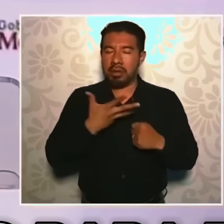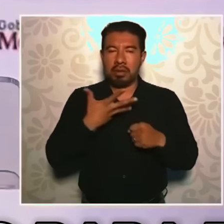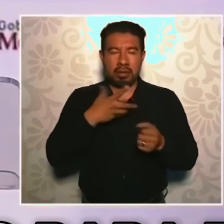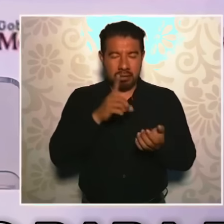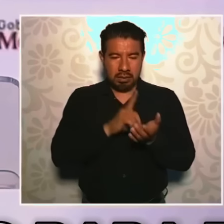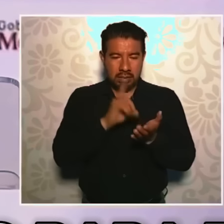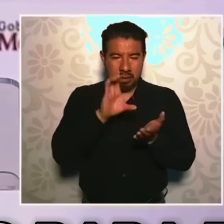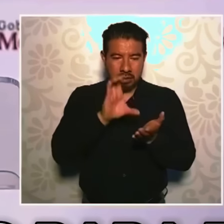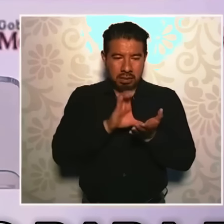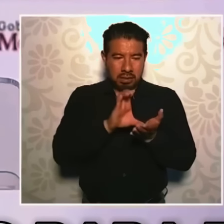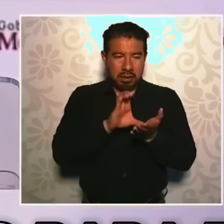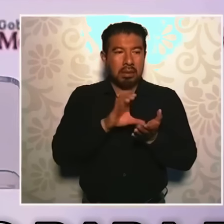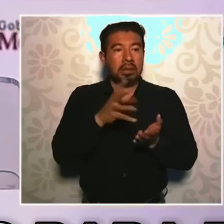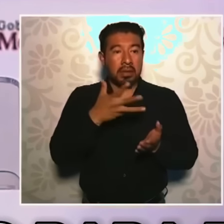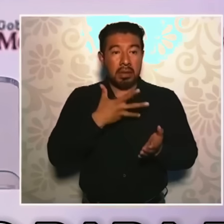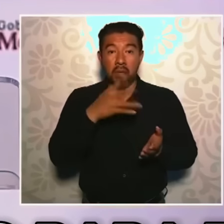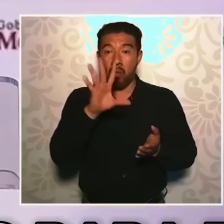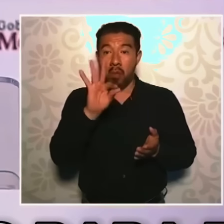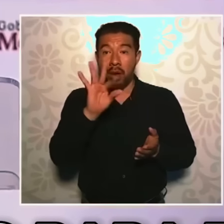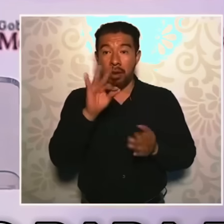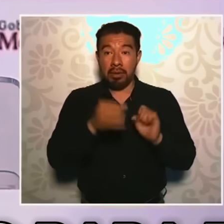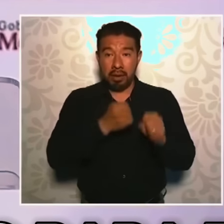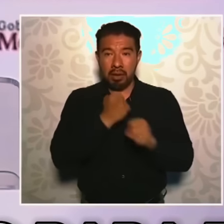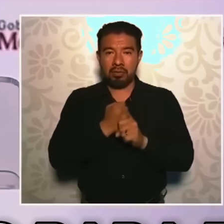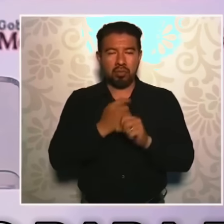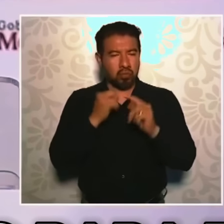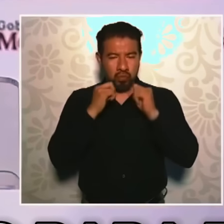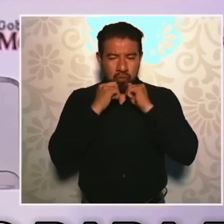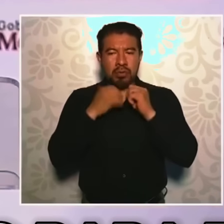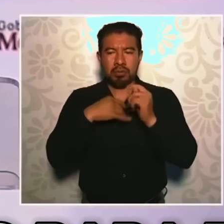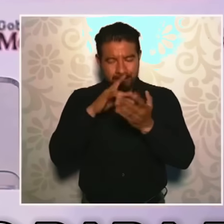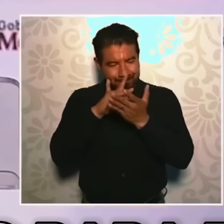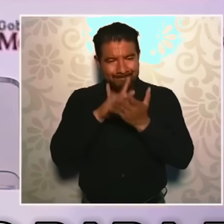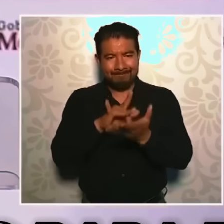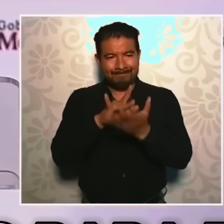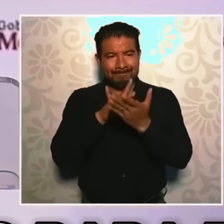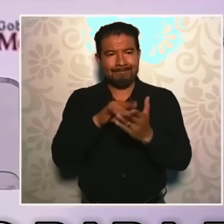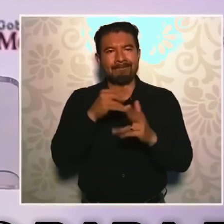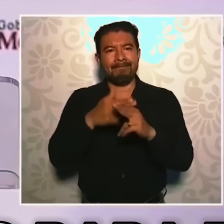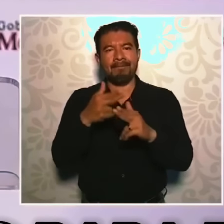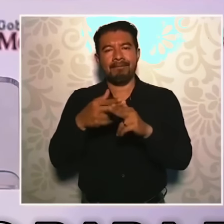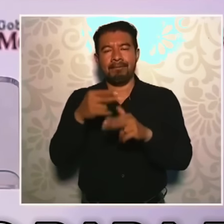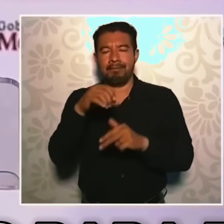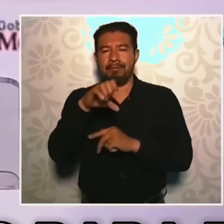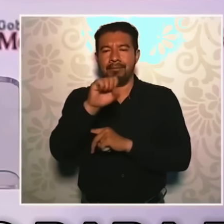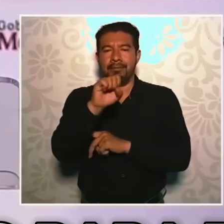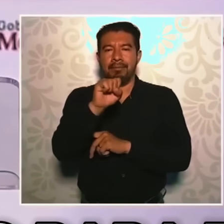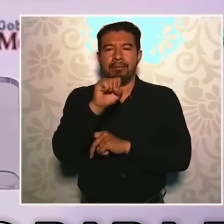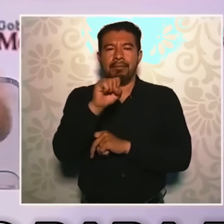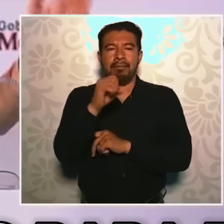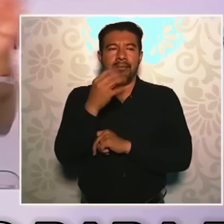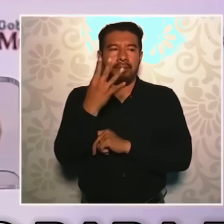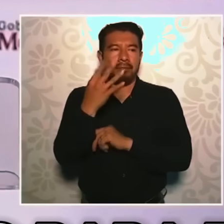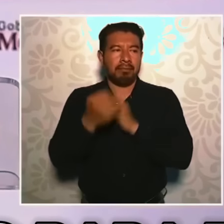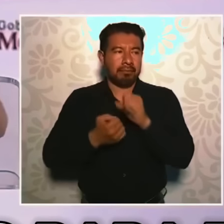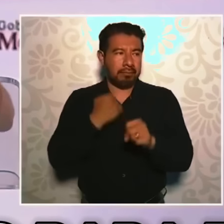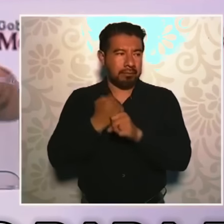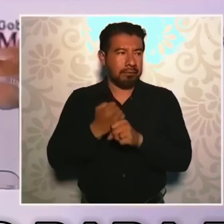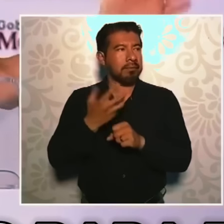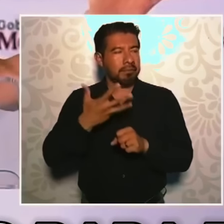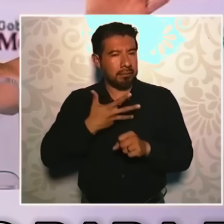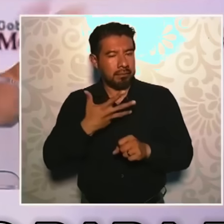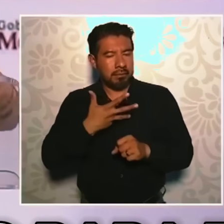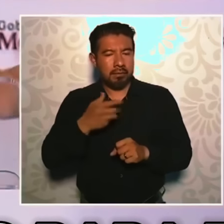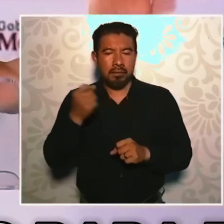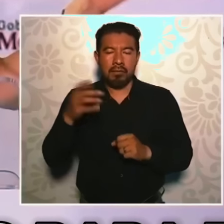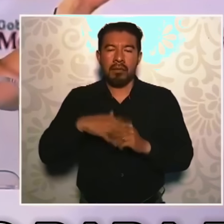tiene 40 años, también va a recibir su apoyo. Hasta los 64, porque luego viene la pensión adulto